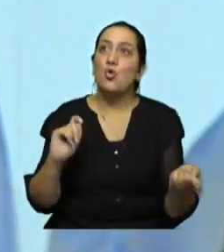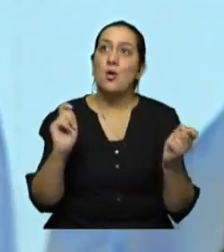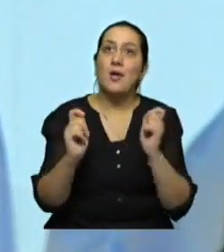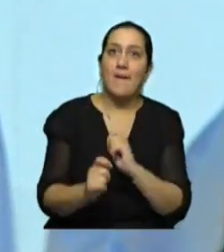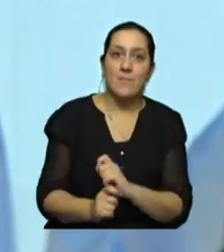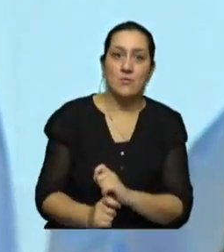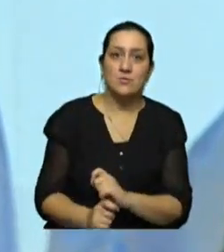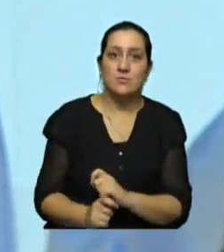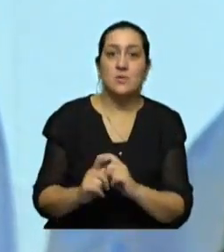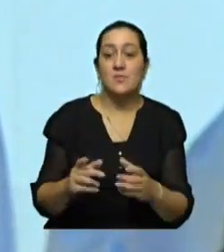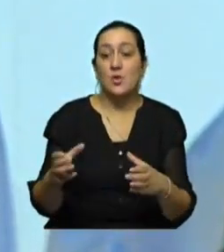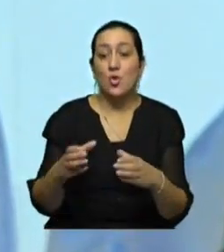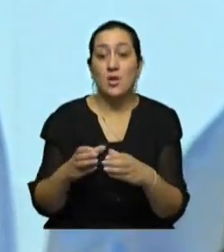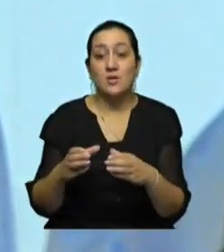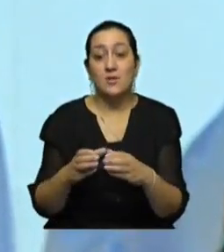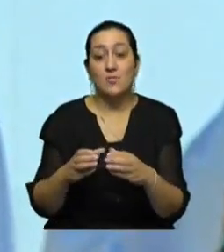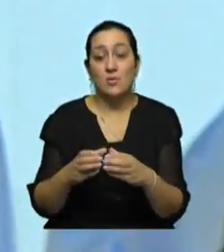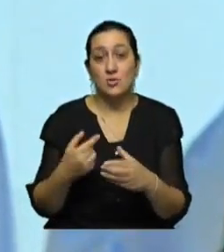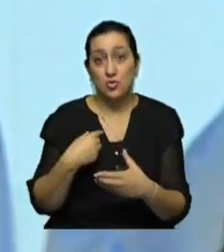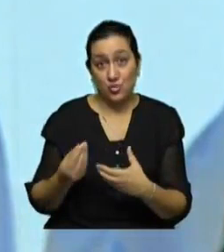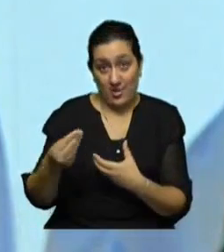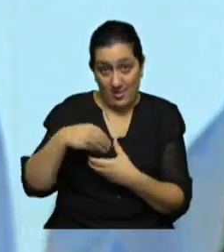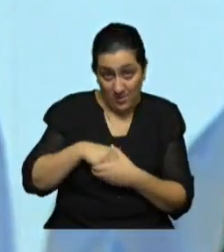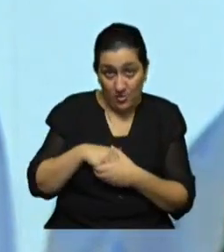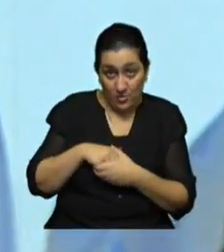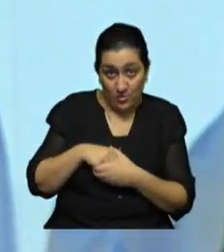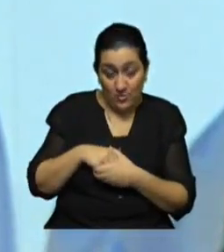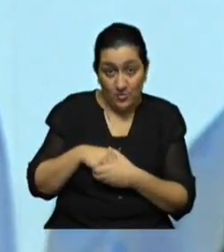De hecho, del colectivo que formo parte yo hoy,